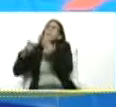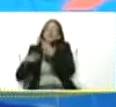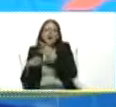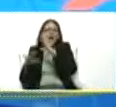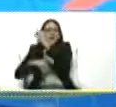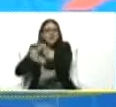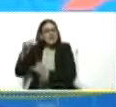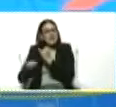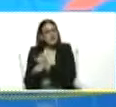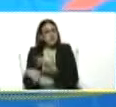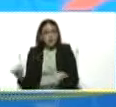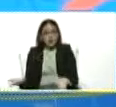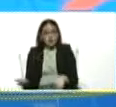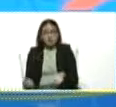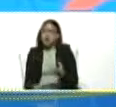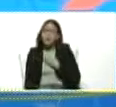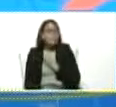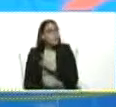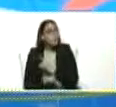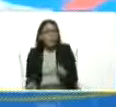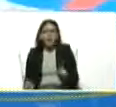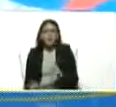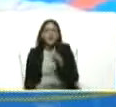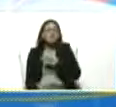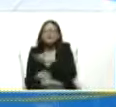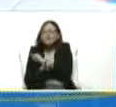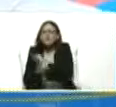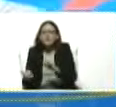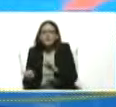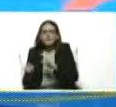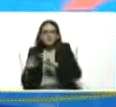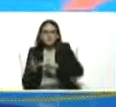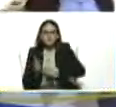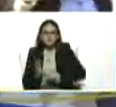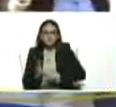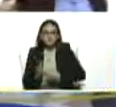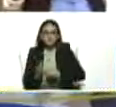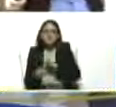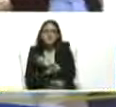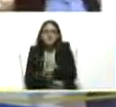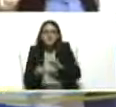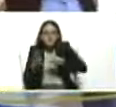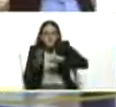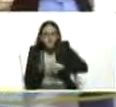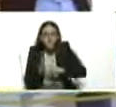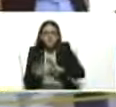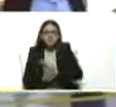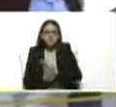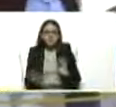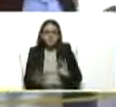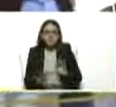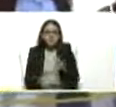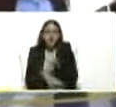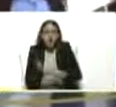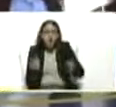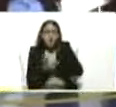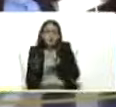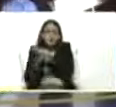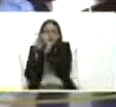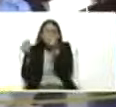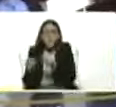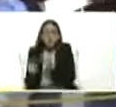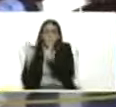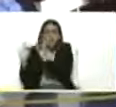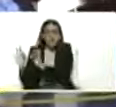Ese paradigma se acabó, se acabó. Que no vuelva más.